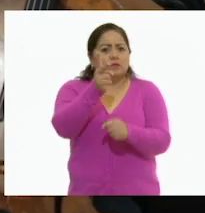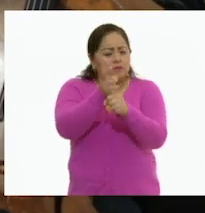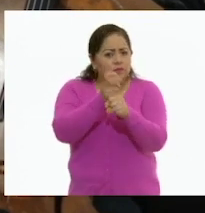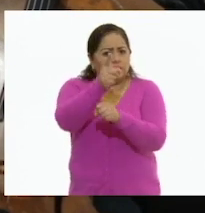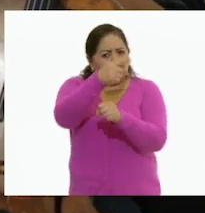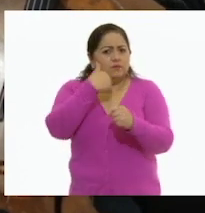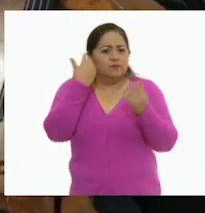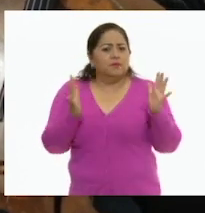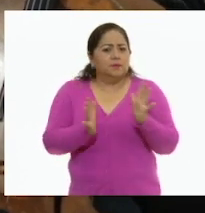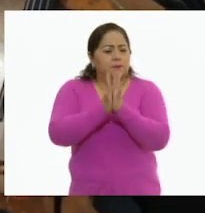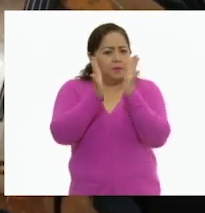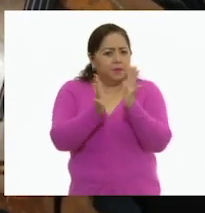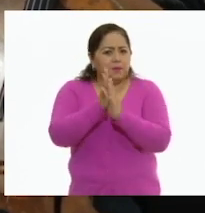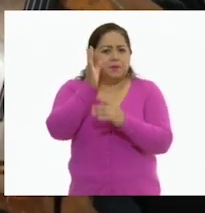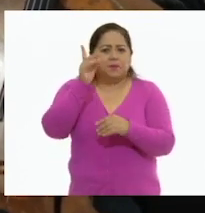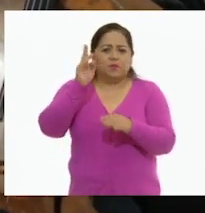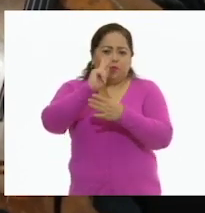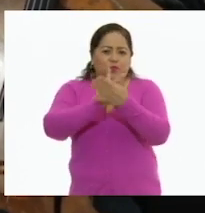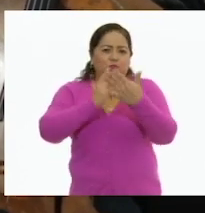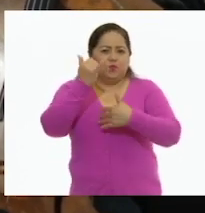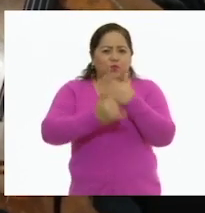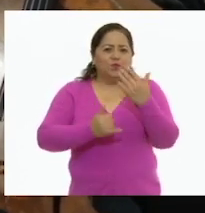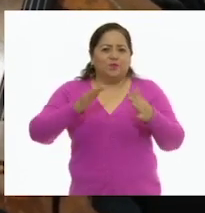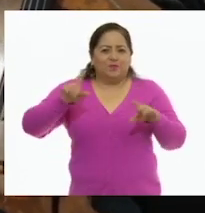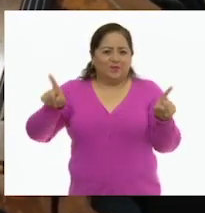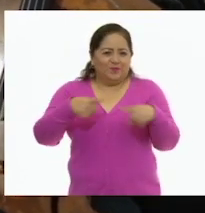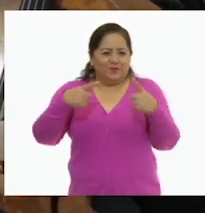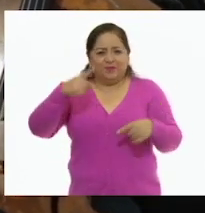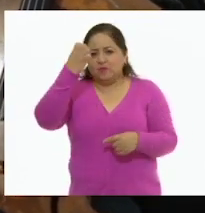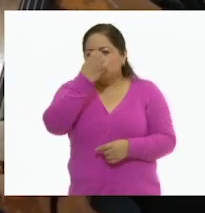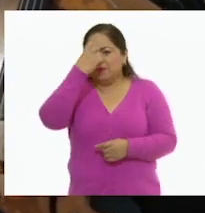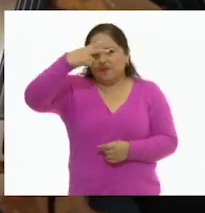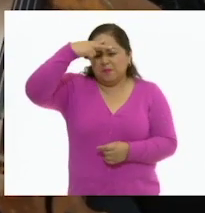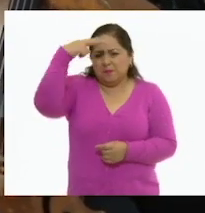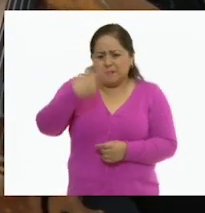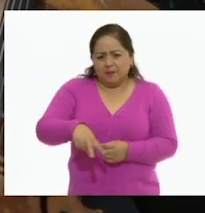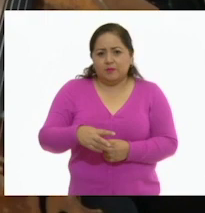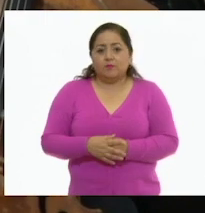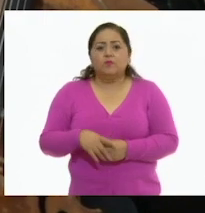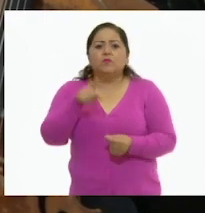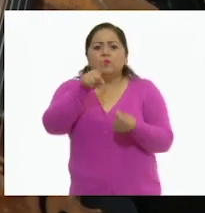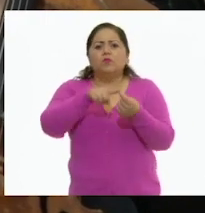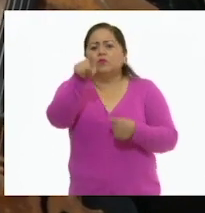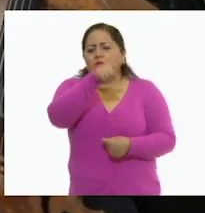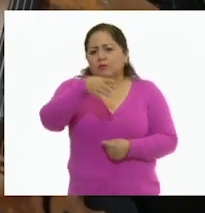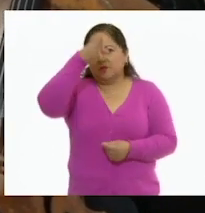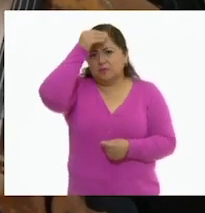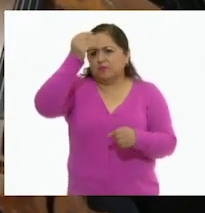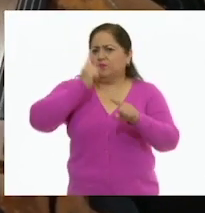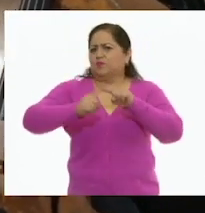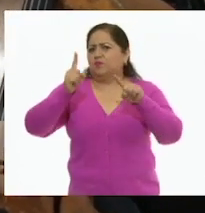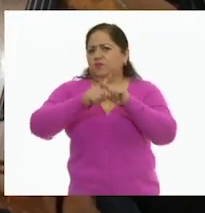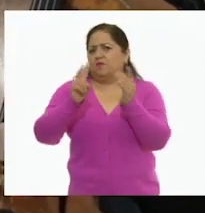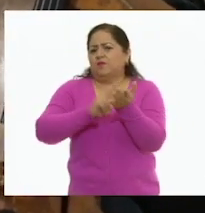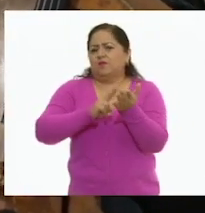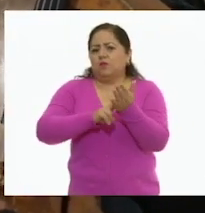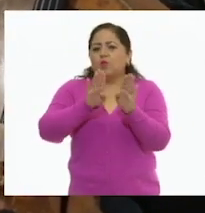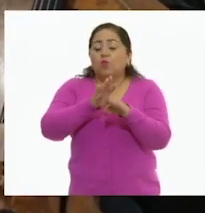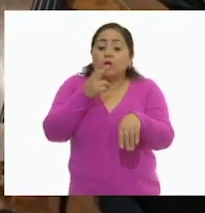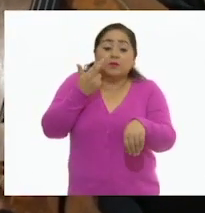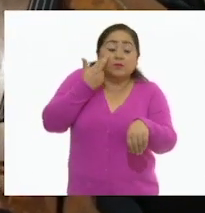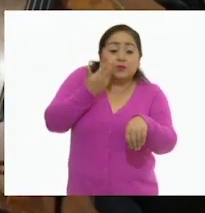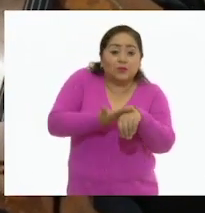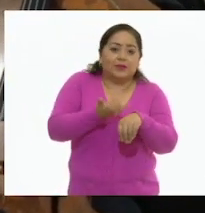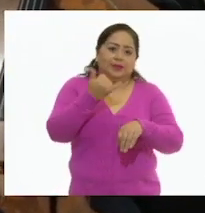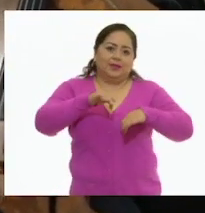invito a participar en el proyecto de la Orquesta de la Nueva Escuela Mexicana, en donde aprenderás importantes valores como la responsabilidad